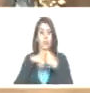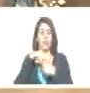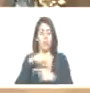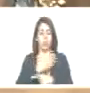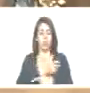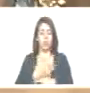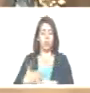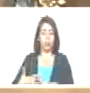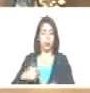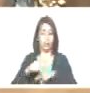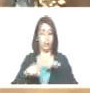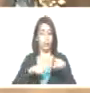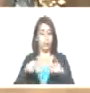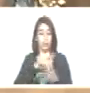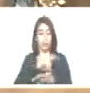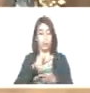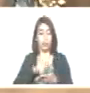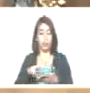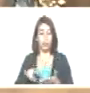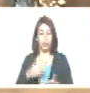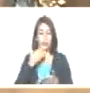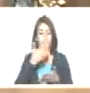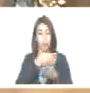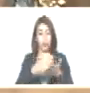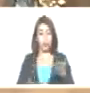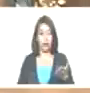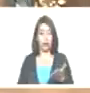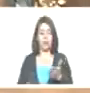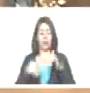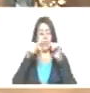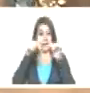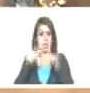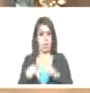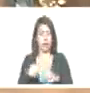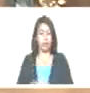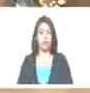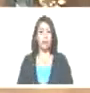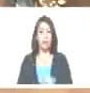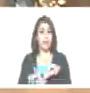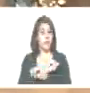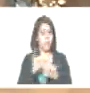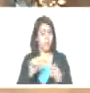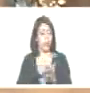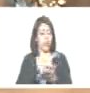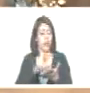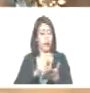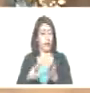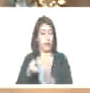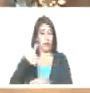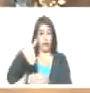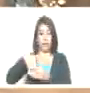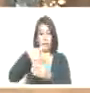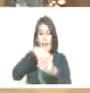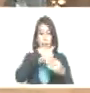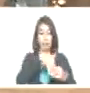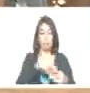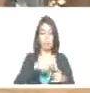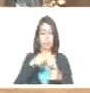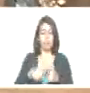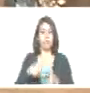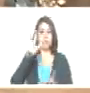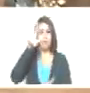dar lectura a la propuesta del orden del día. Una vez leída y sometida a votación, resultó